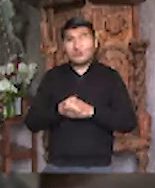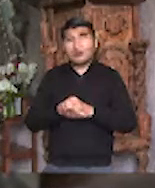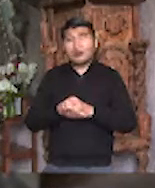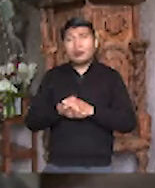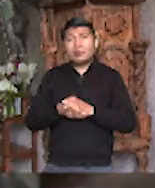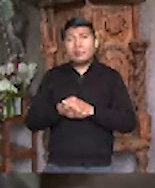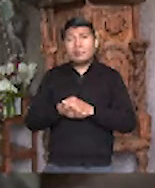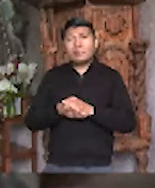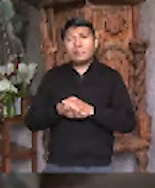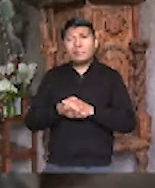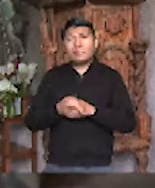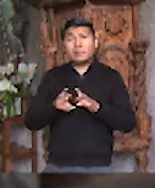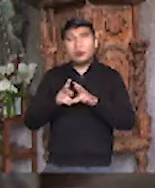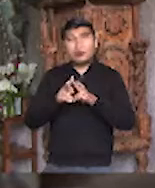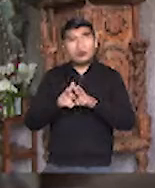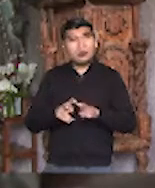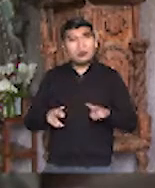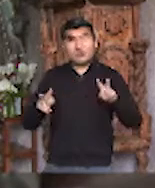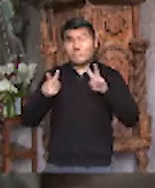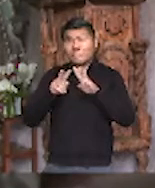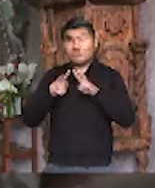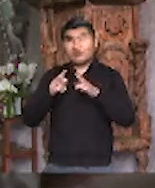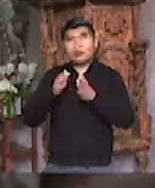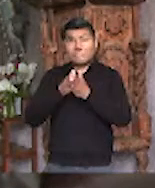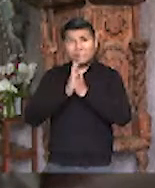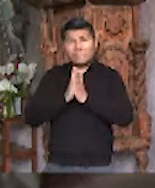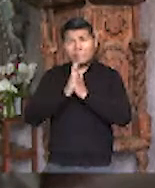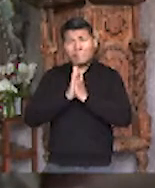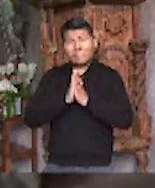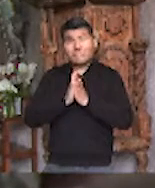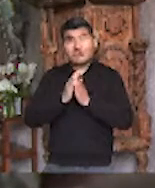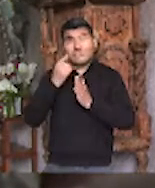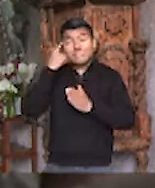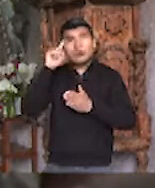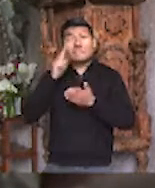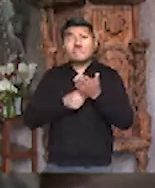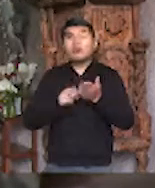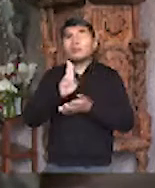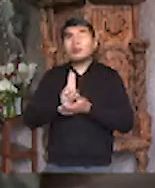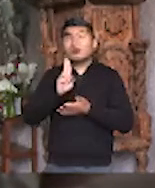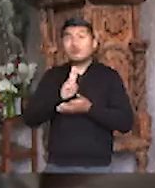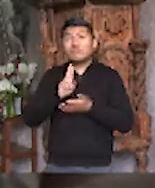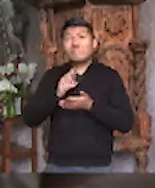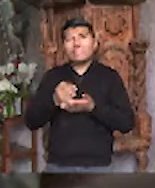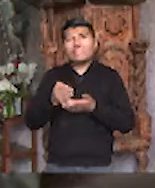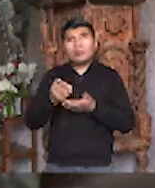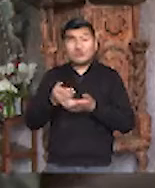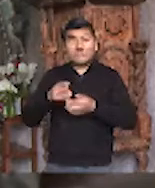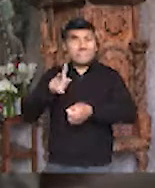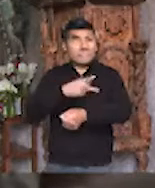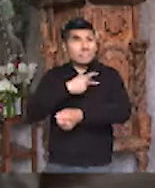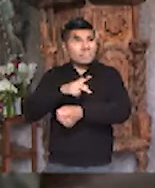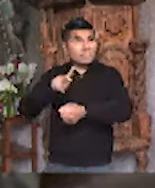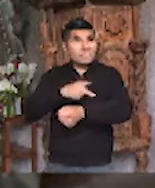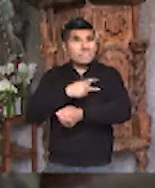et circenses 'pan y circo' escribía el poeta juvenal